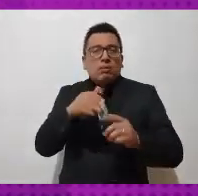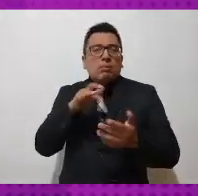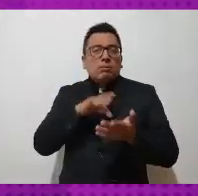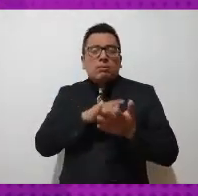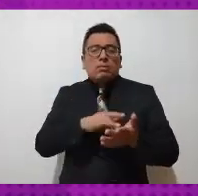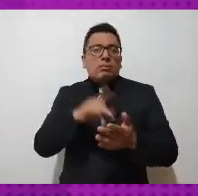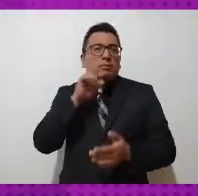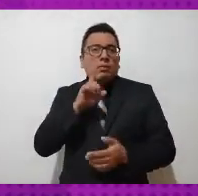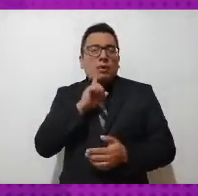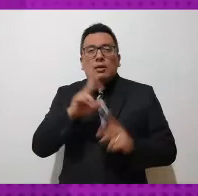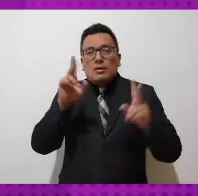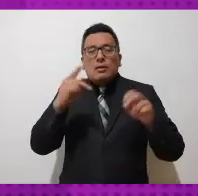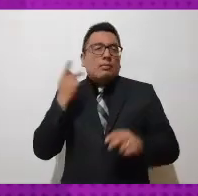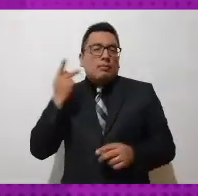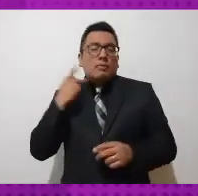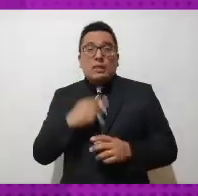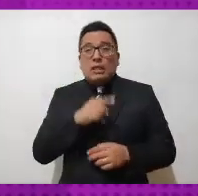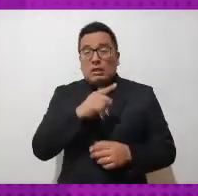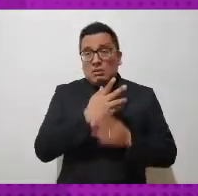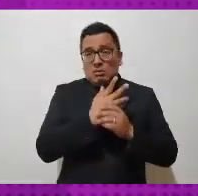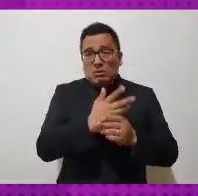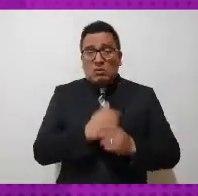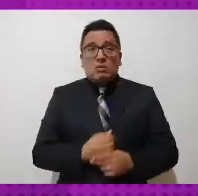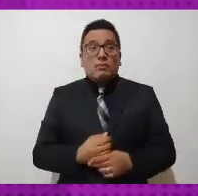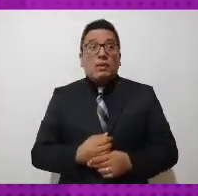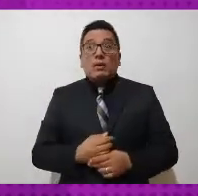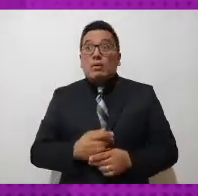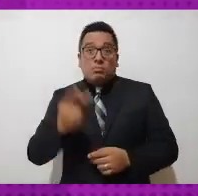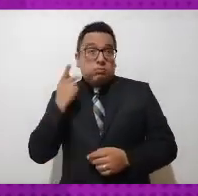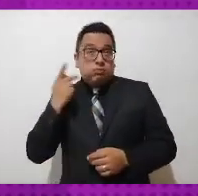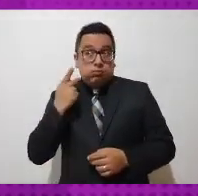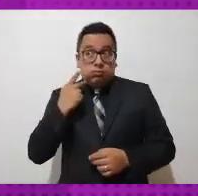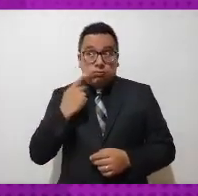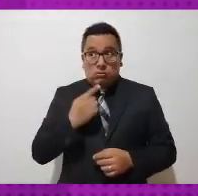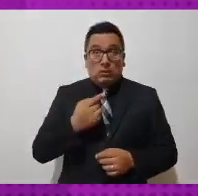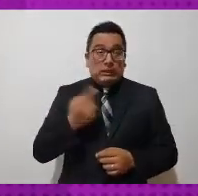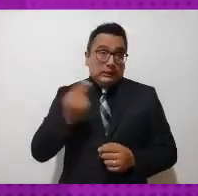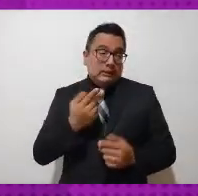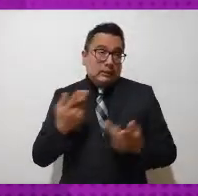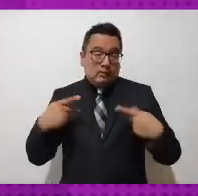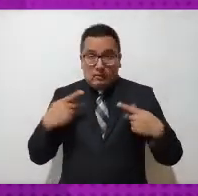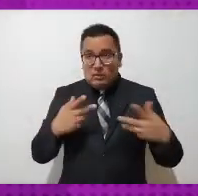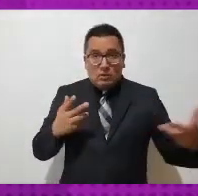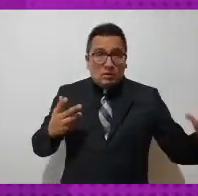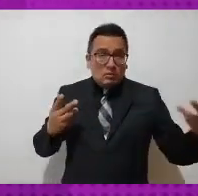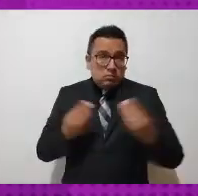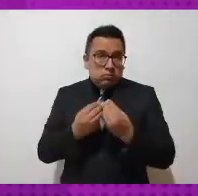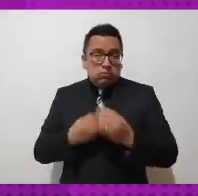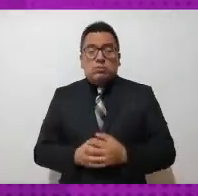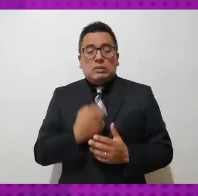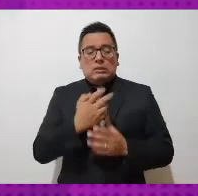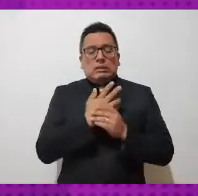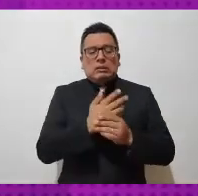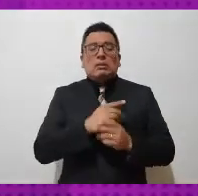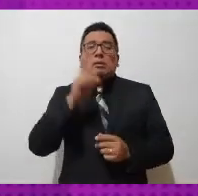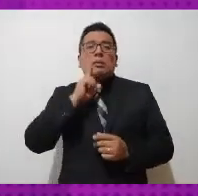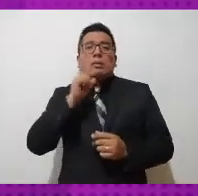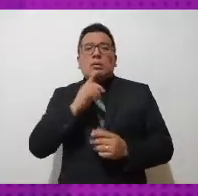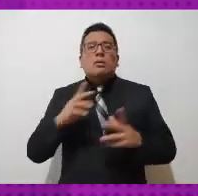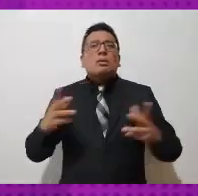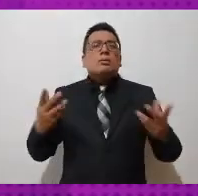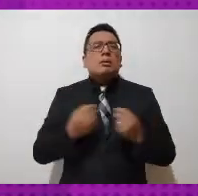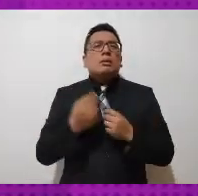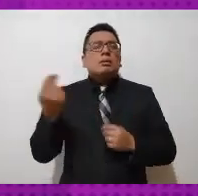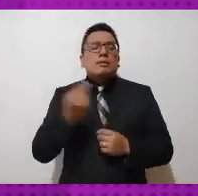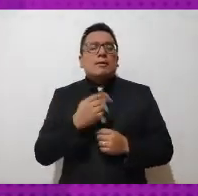como feminista, subraya que lo político no es nada sino social, y estableció que las mujeres en colectivo deberían